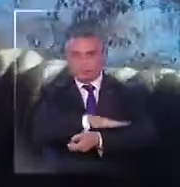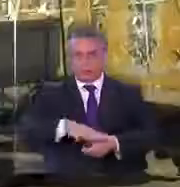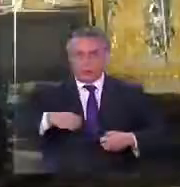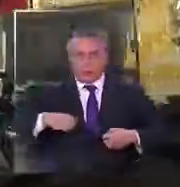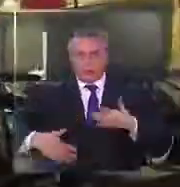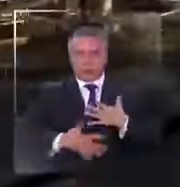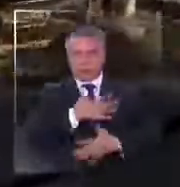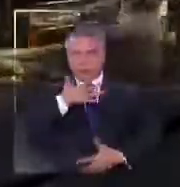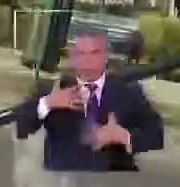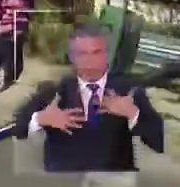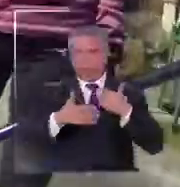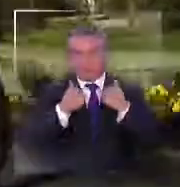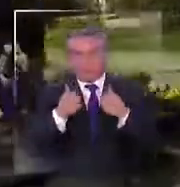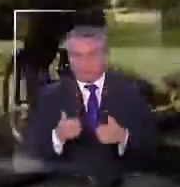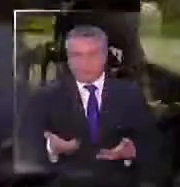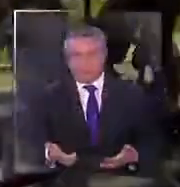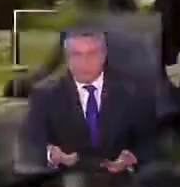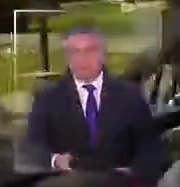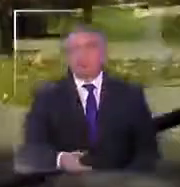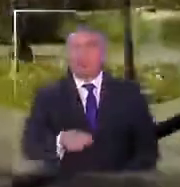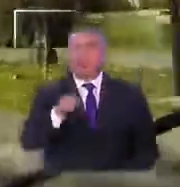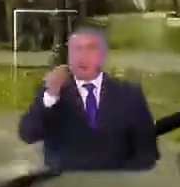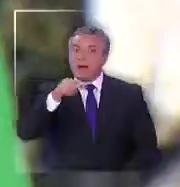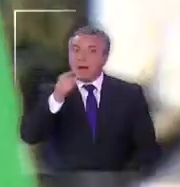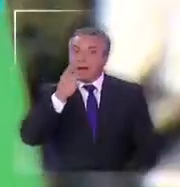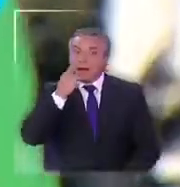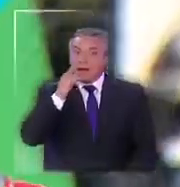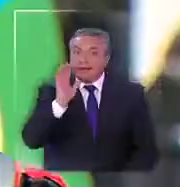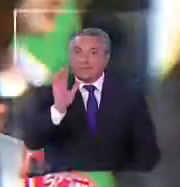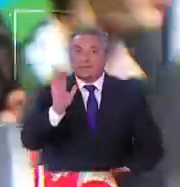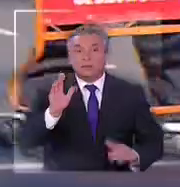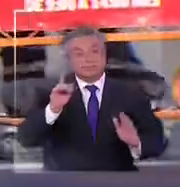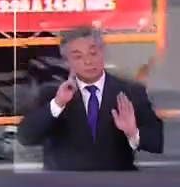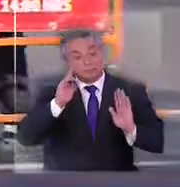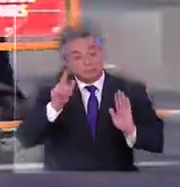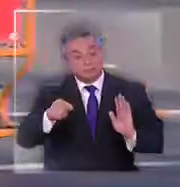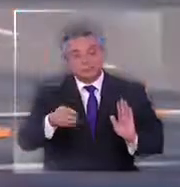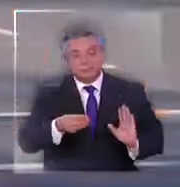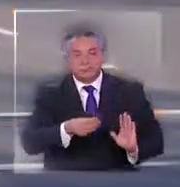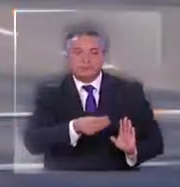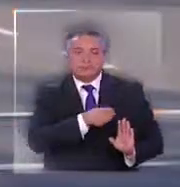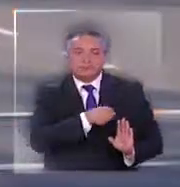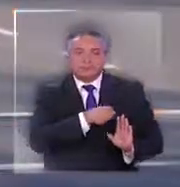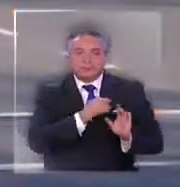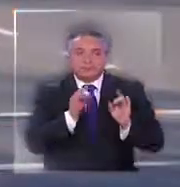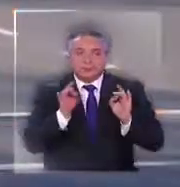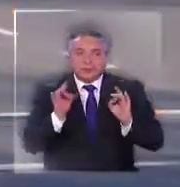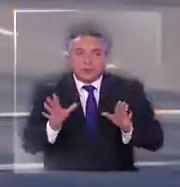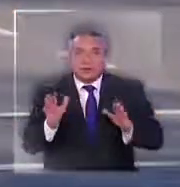vida, transcurre en paralelo a lo que disponga el destino, del que lamentablemente aún no nos podemos cuidar.